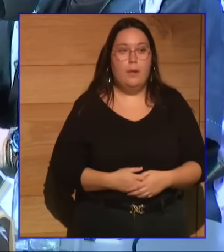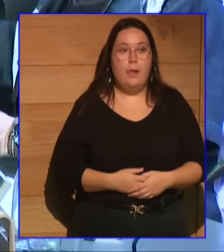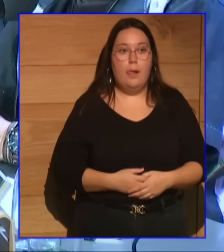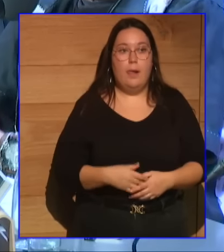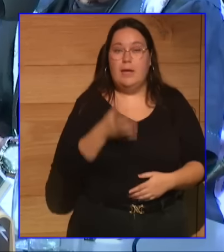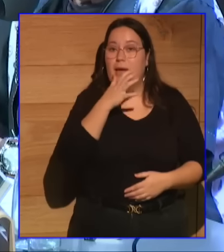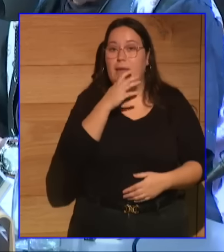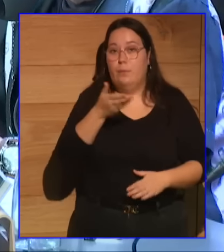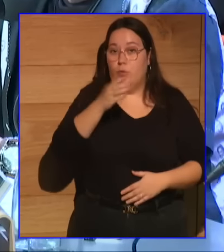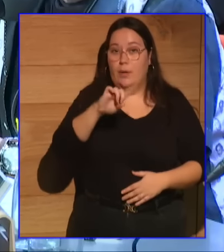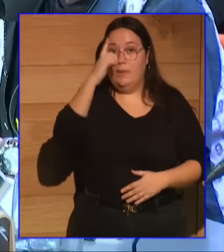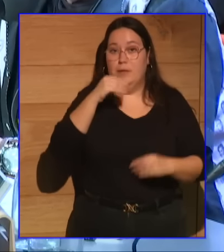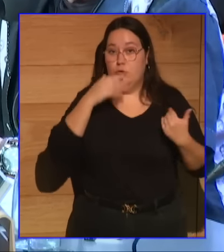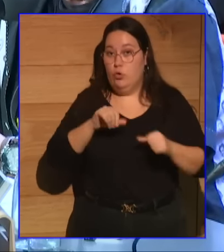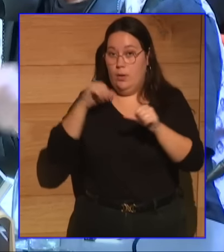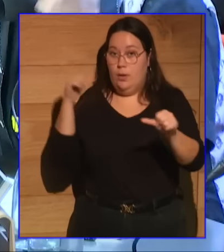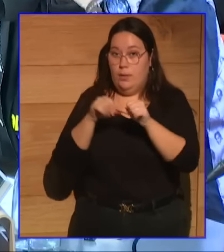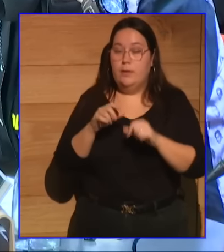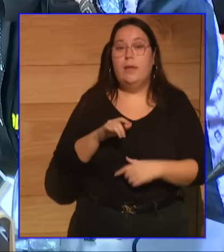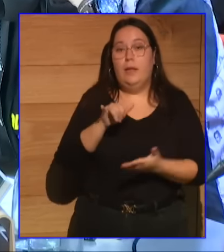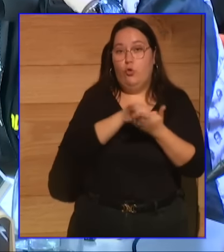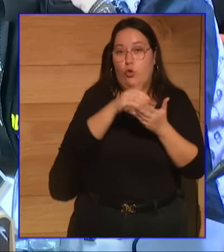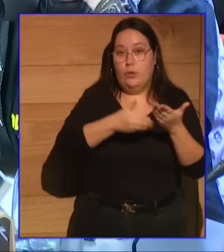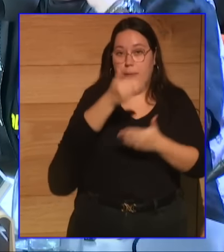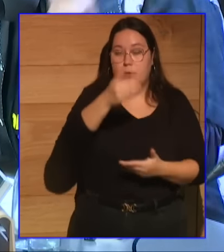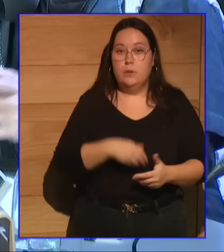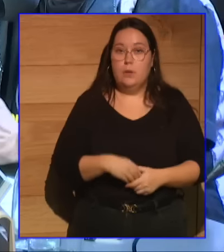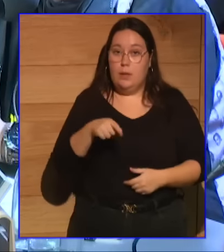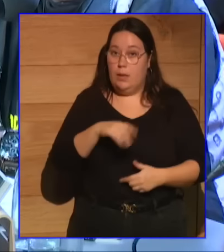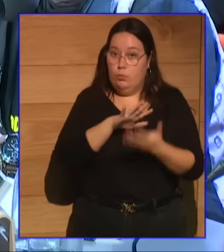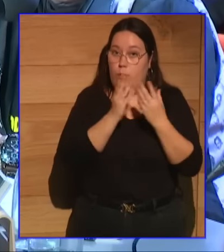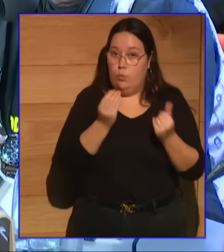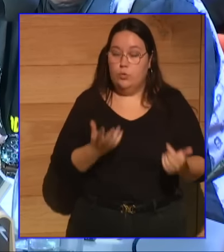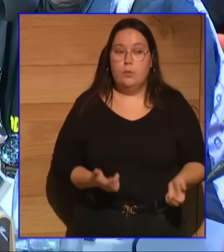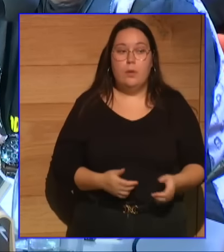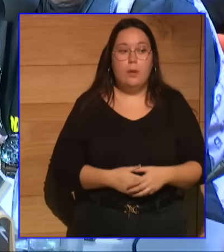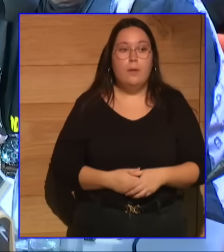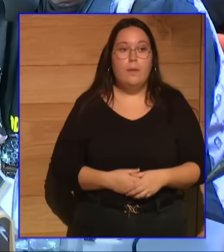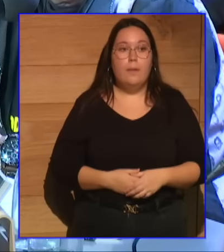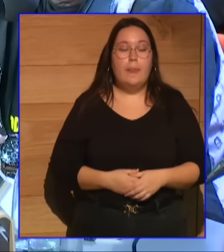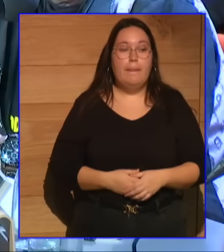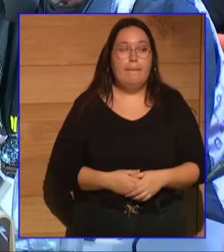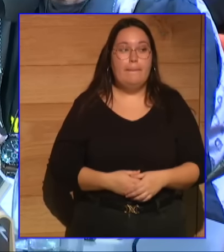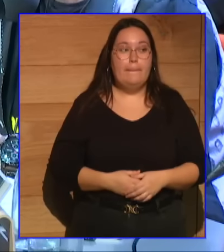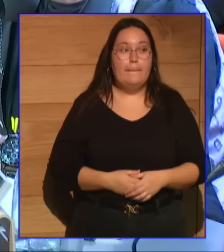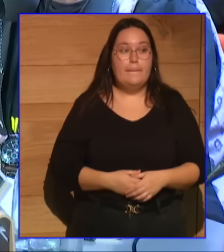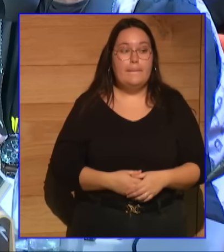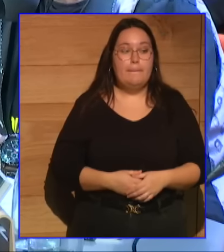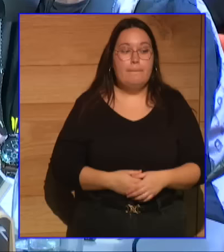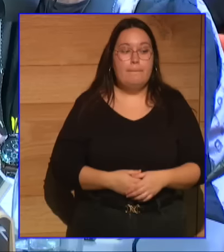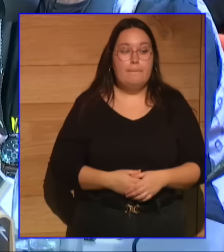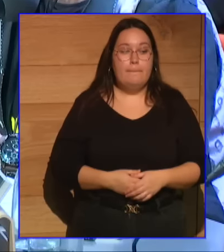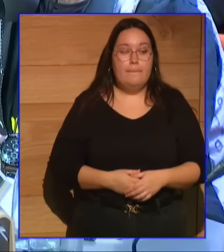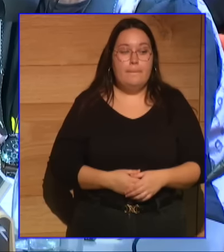ser la crítica más importante de la historia, la del New York Times, de la cual hemos hablado muchas veces en este programa. New Yorker, ¿no? Era New Yorker, eso.